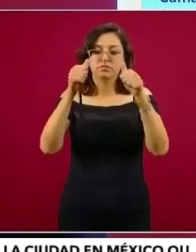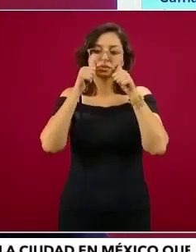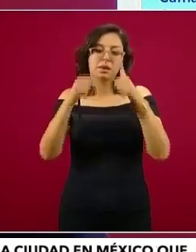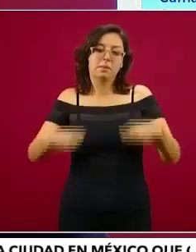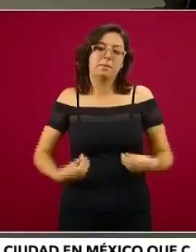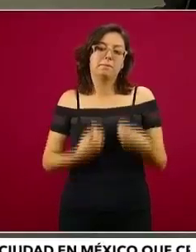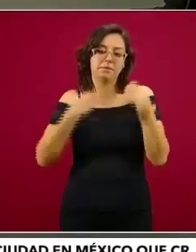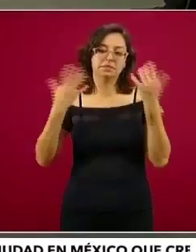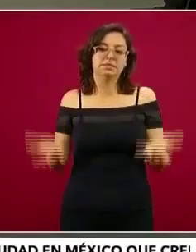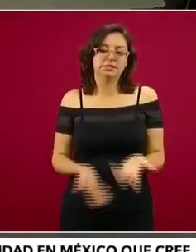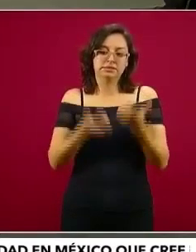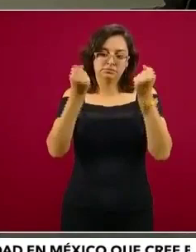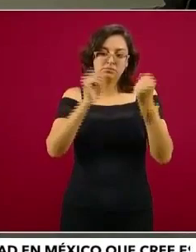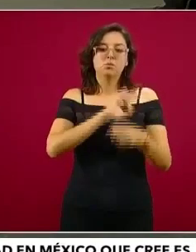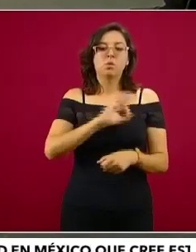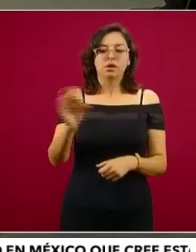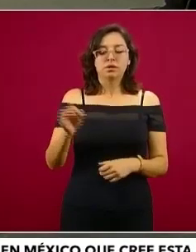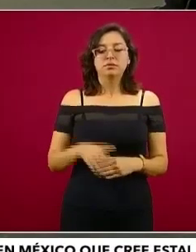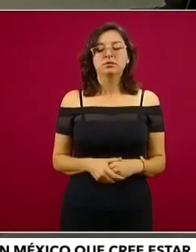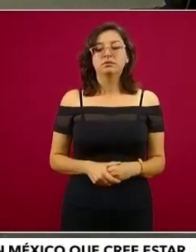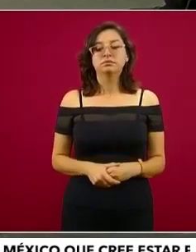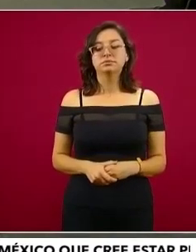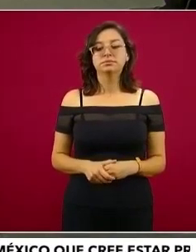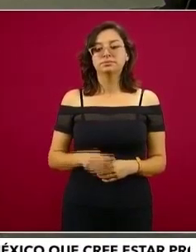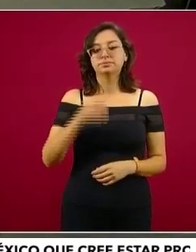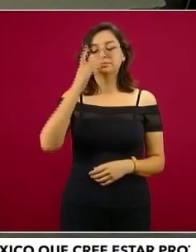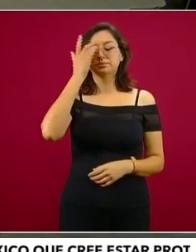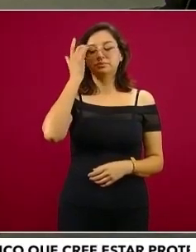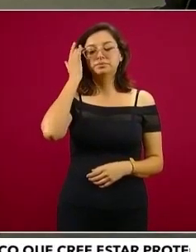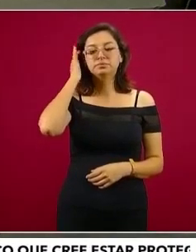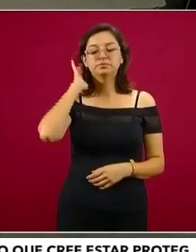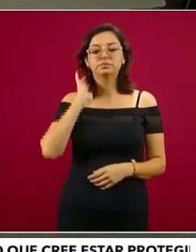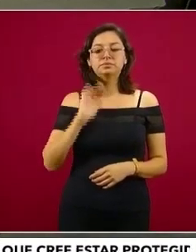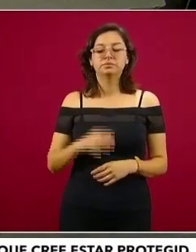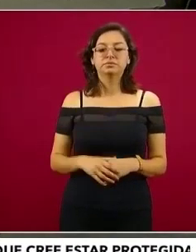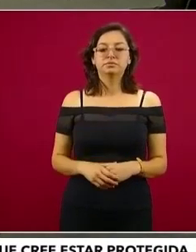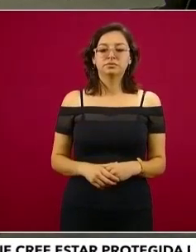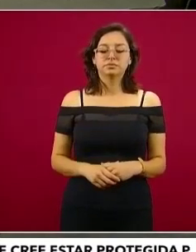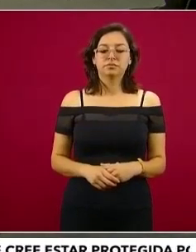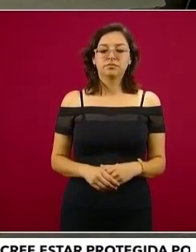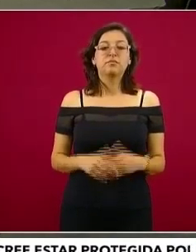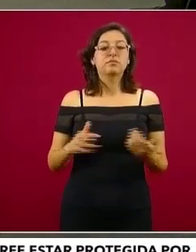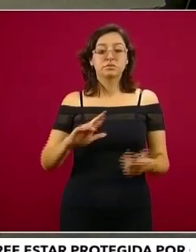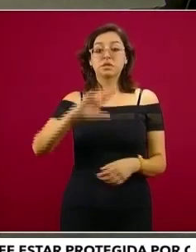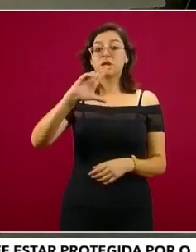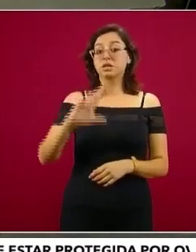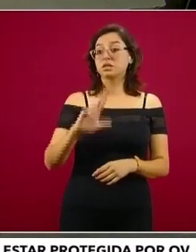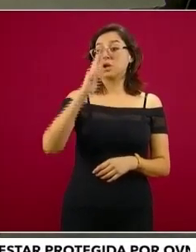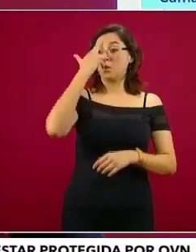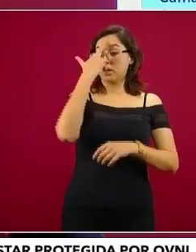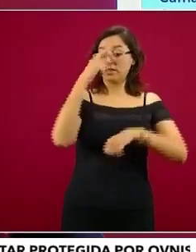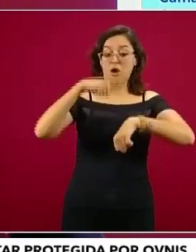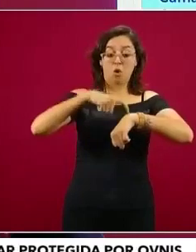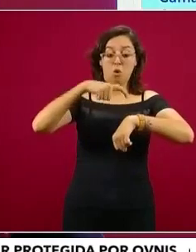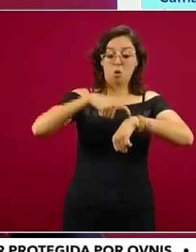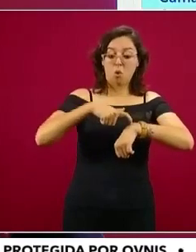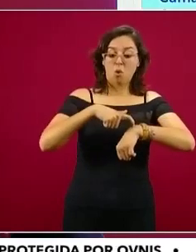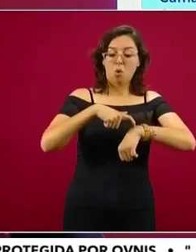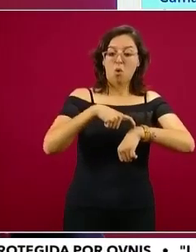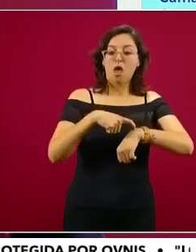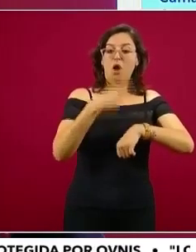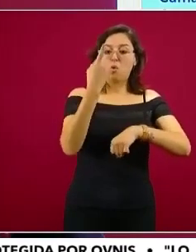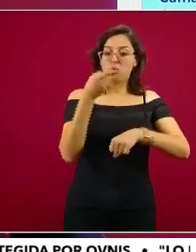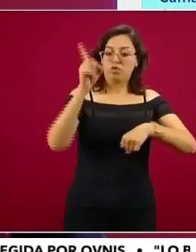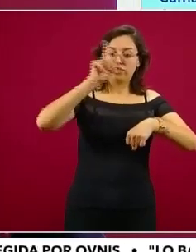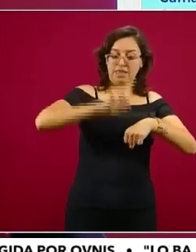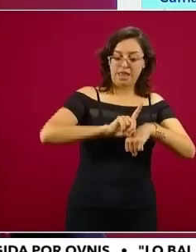vez más vidas. En el corte del día de ayer, recordando que estos son cortes completos, es decir, desde las 00 horas de un día